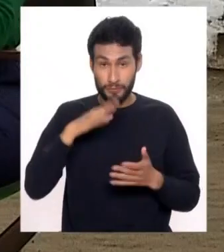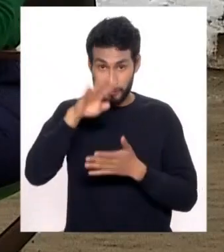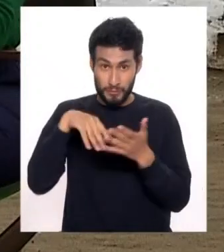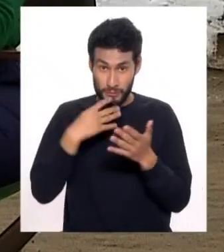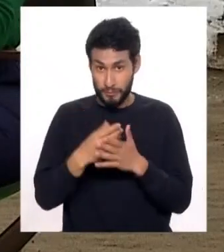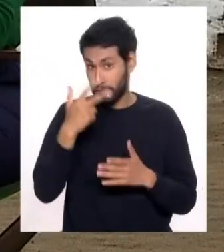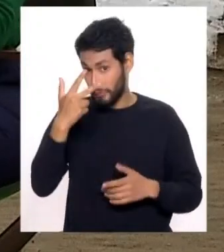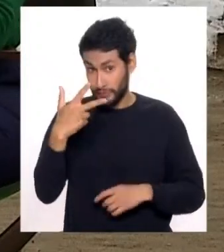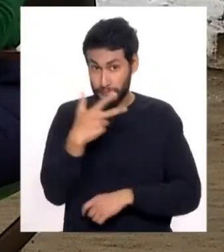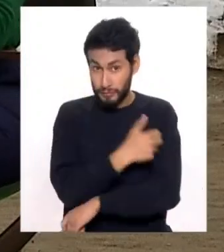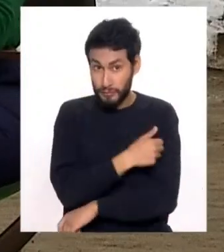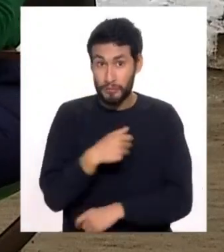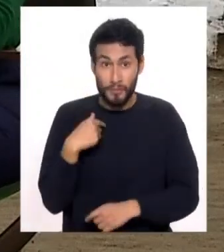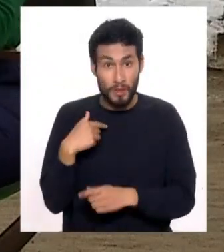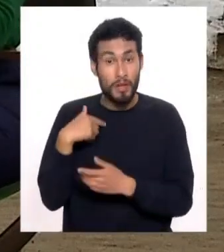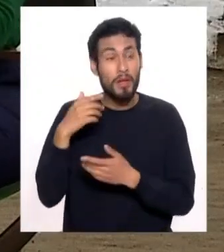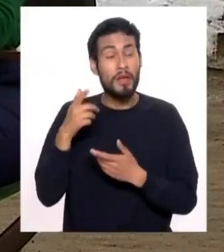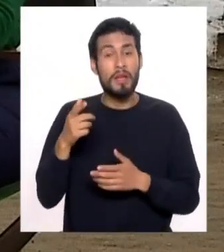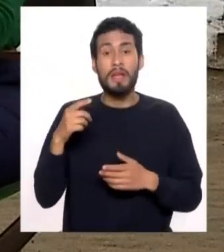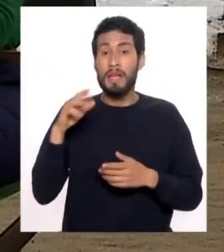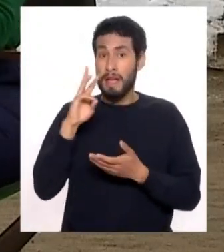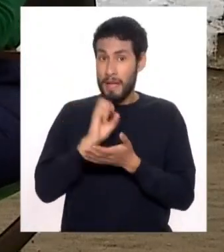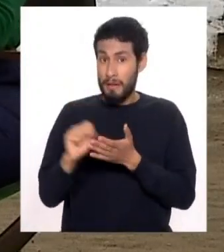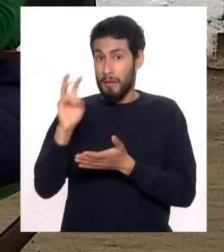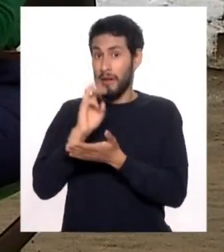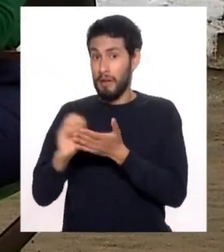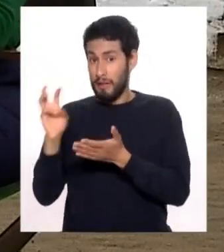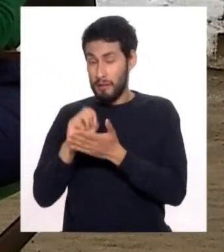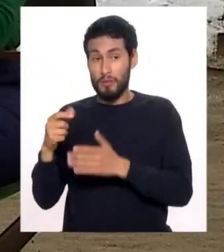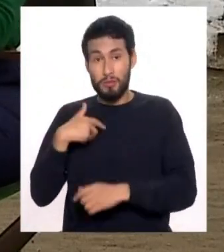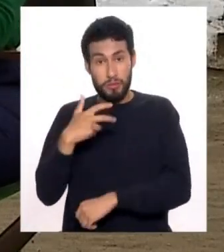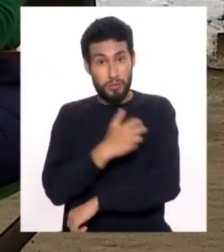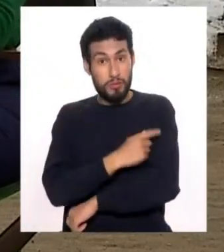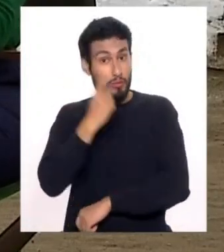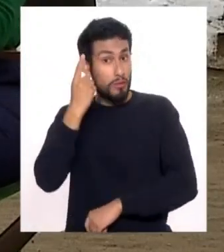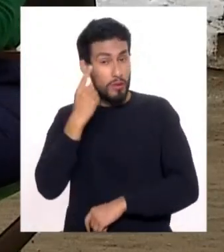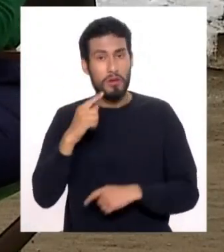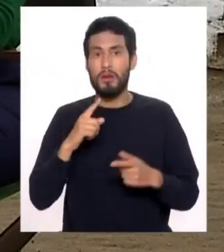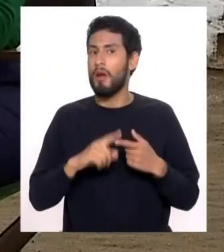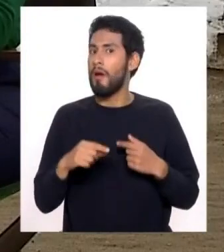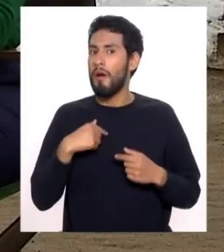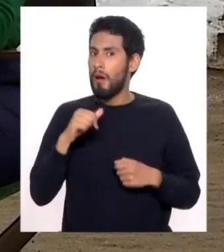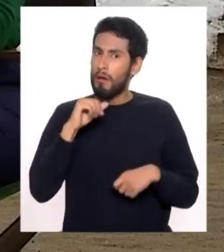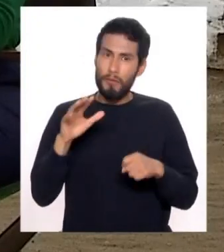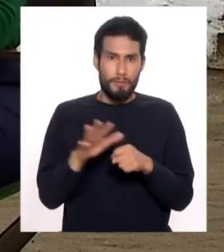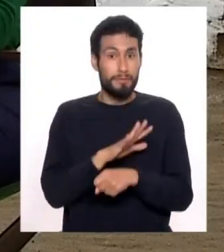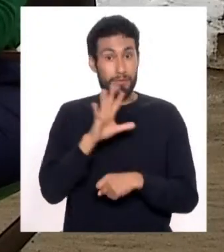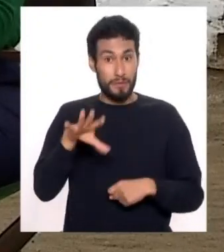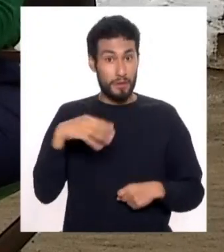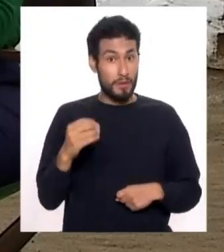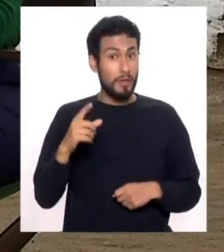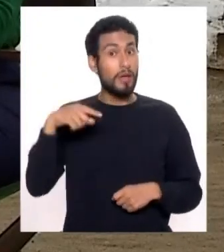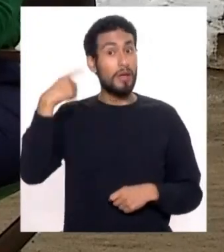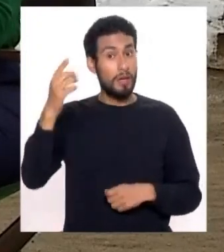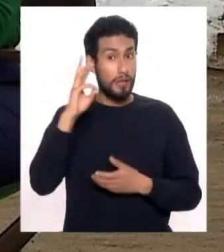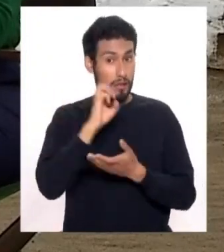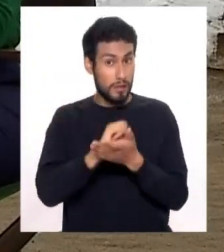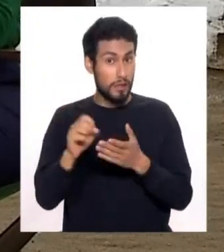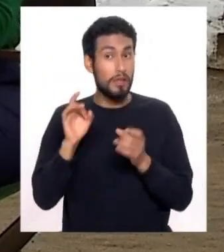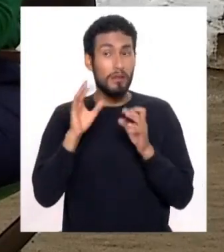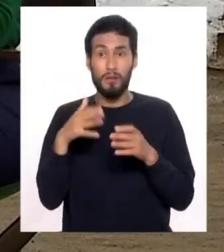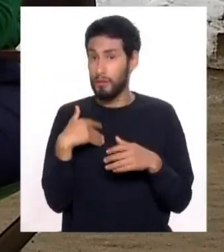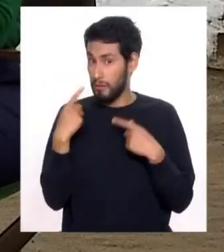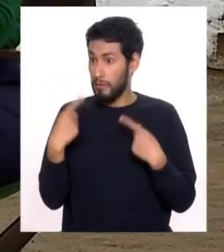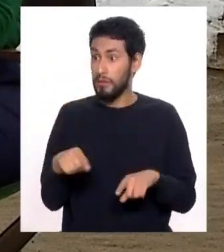tres vacunaciones de por medio con el lapso de 6 meses, me vacuno uno y claro, no quedo totalmente protegido, porque más adelante podría yo